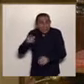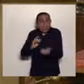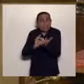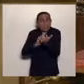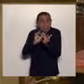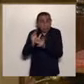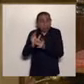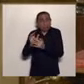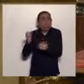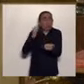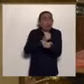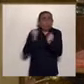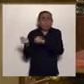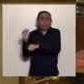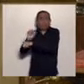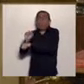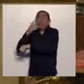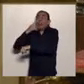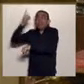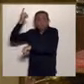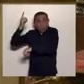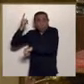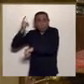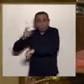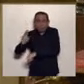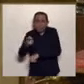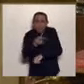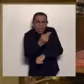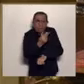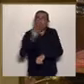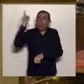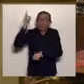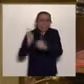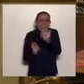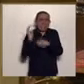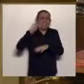ustedes crucificaron y Dios resucitó de entre los muertos.